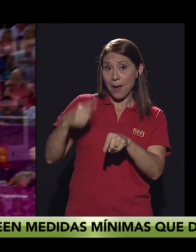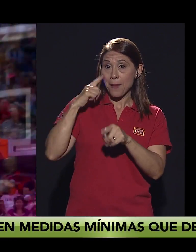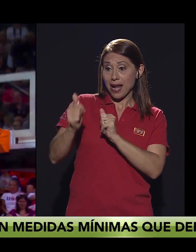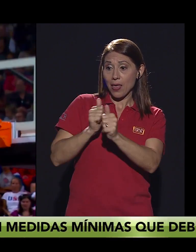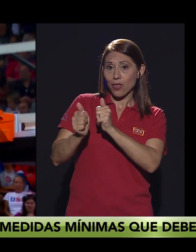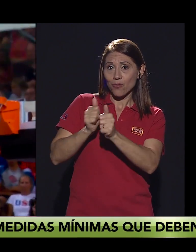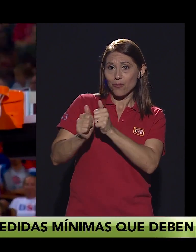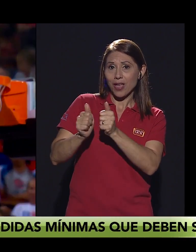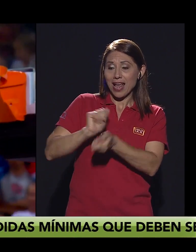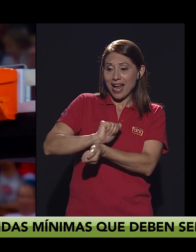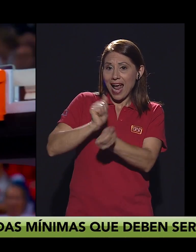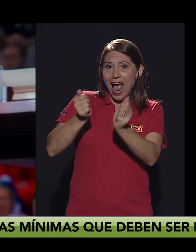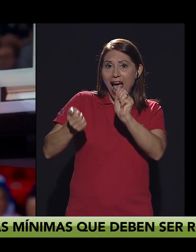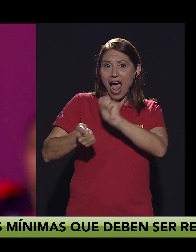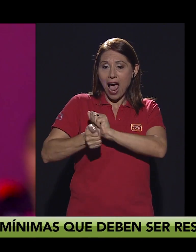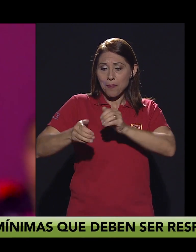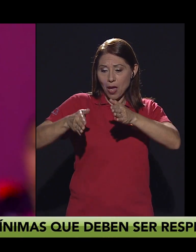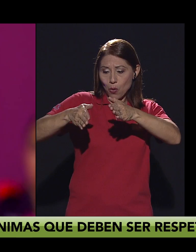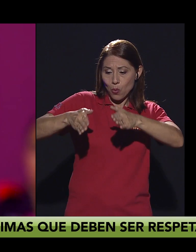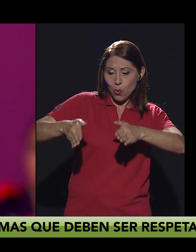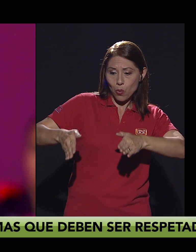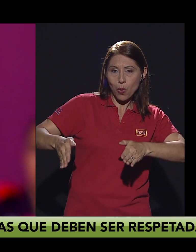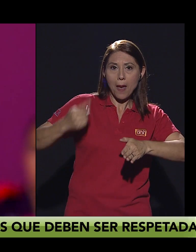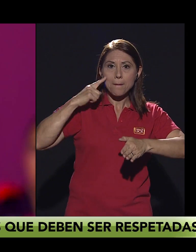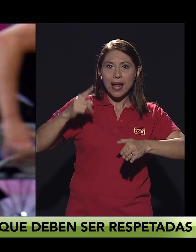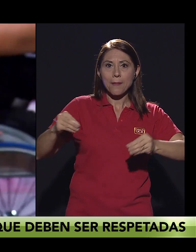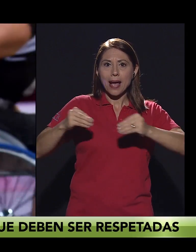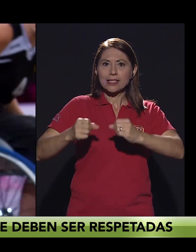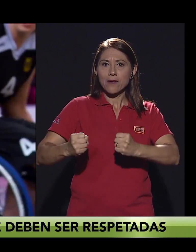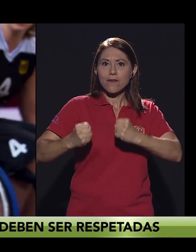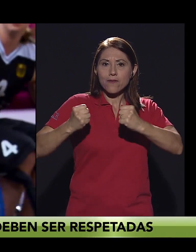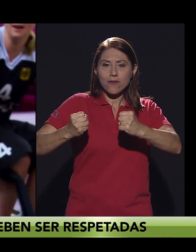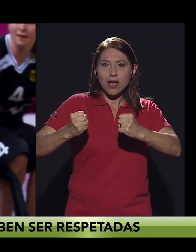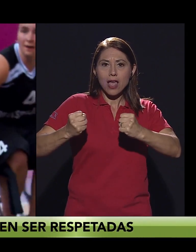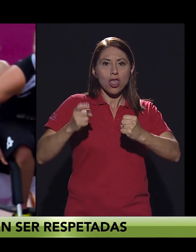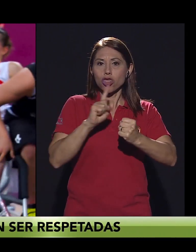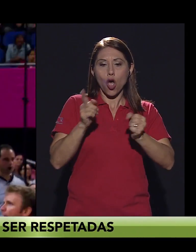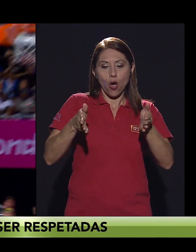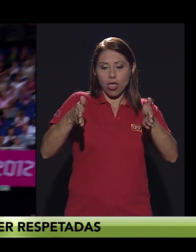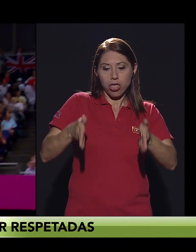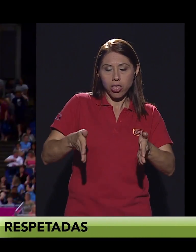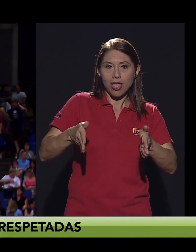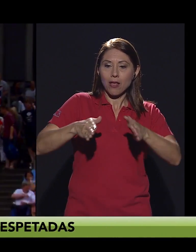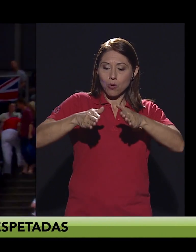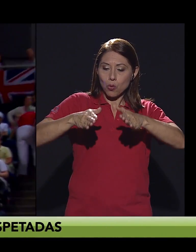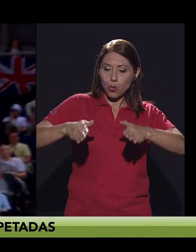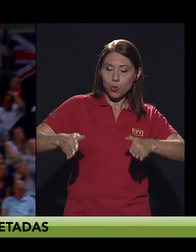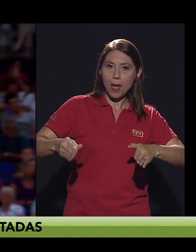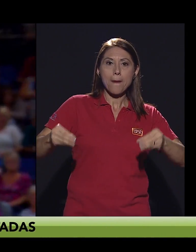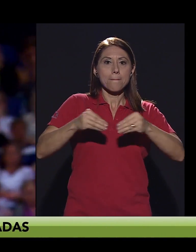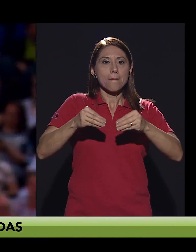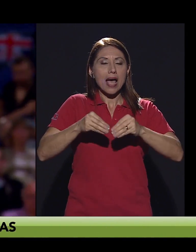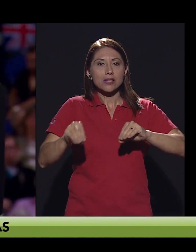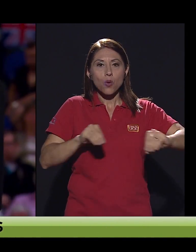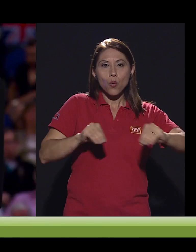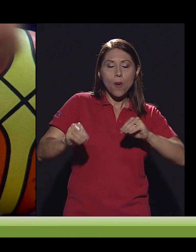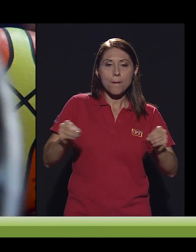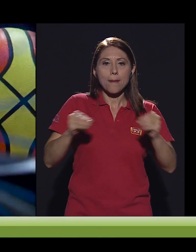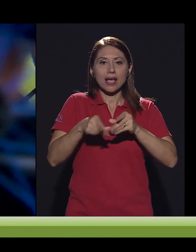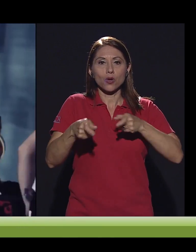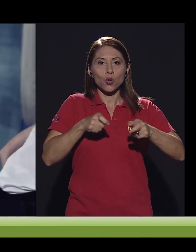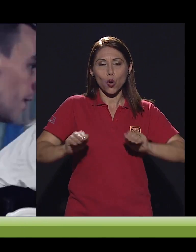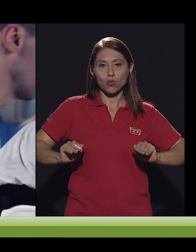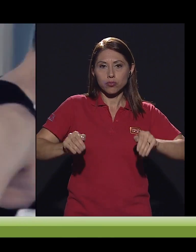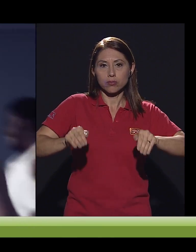de forma diagonal para tener una mejor estabilidad de la silla y el jugador entonces no esté en el piso constantemente y tenga una mejor movilidad y control de